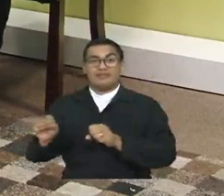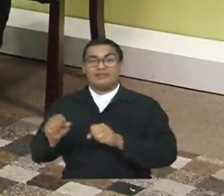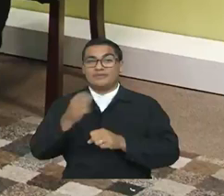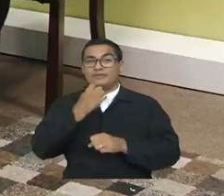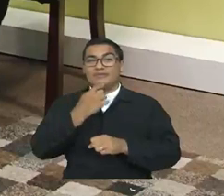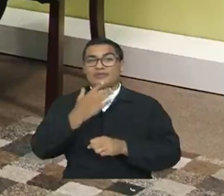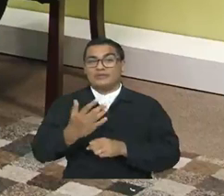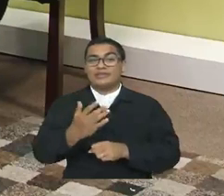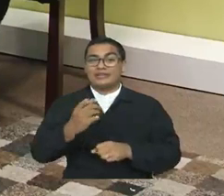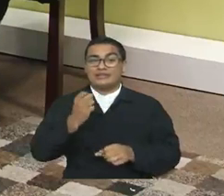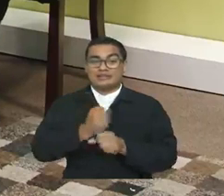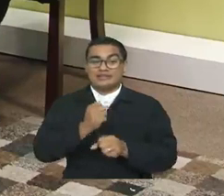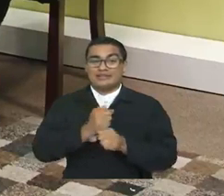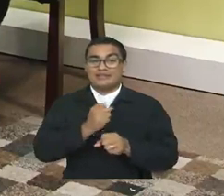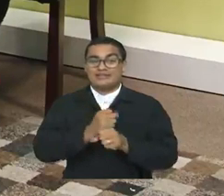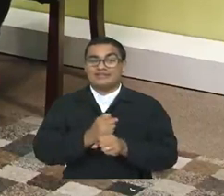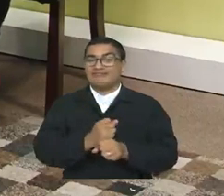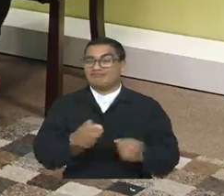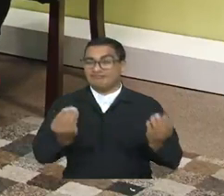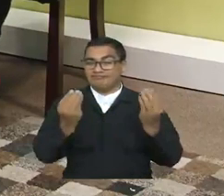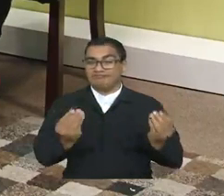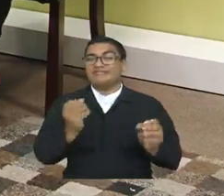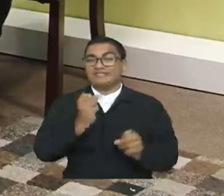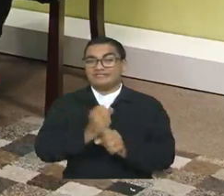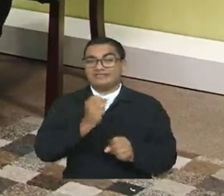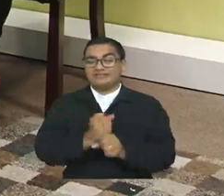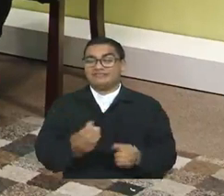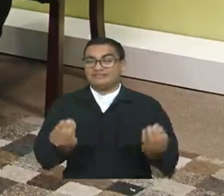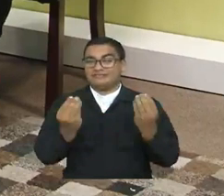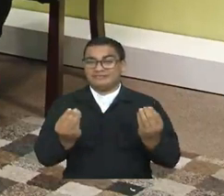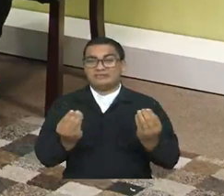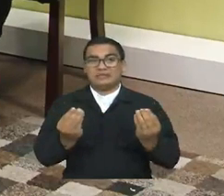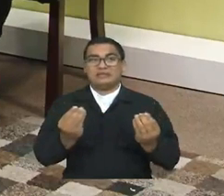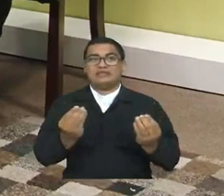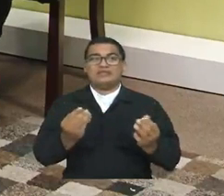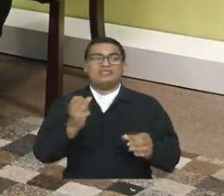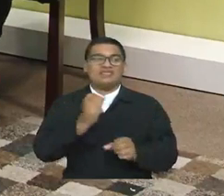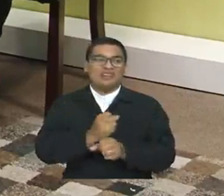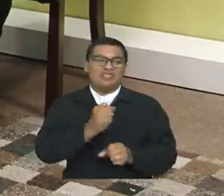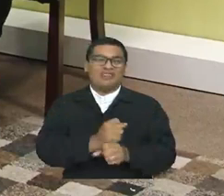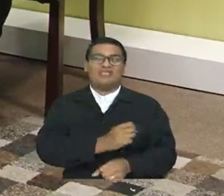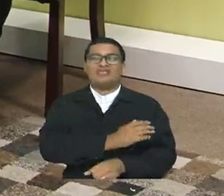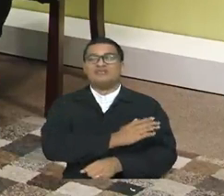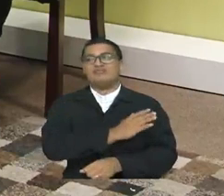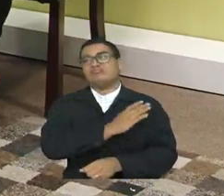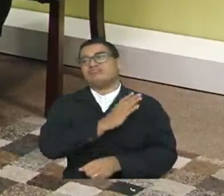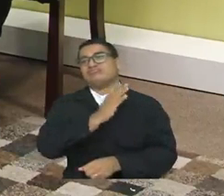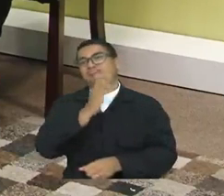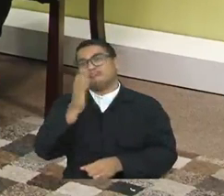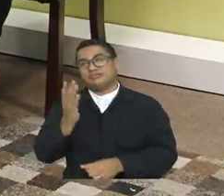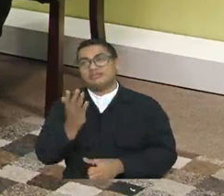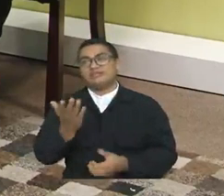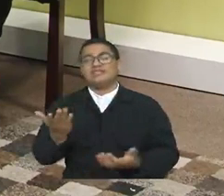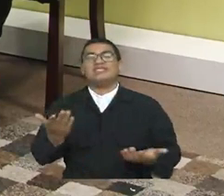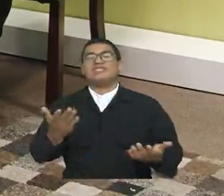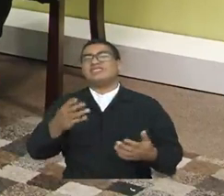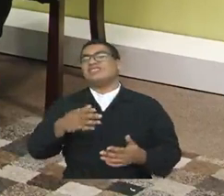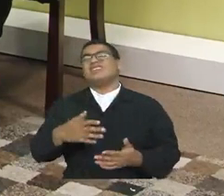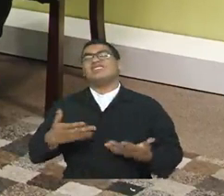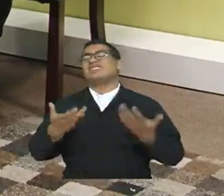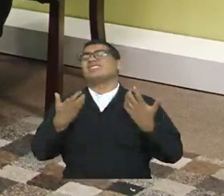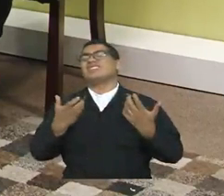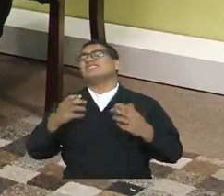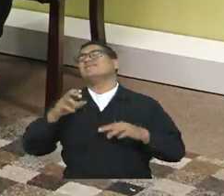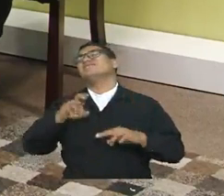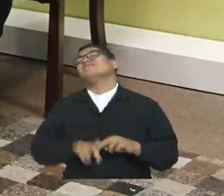porque una carga laboral bastante grande, o sea, pasa todo el día trabajando. Y lo ideal para él es estar sentado, pues descansa,